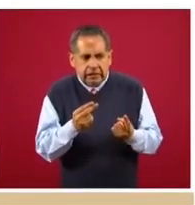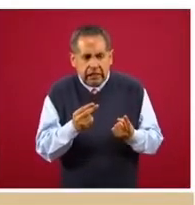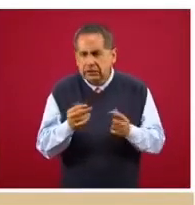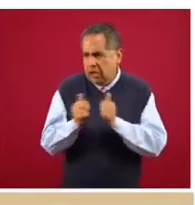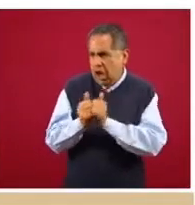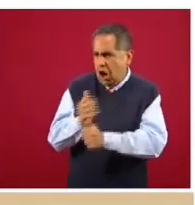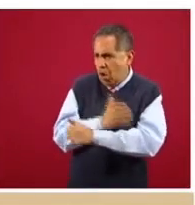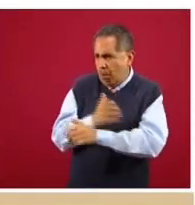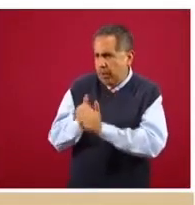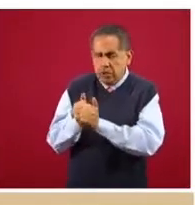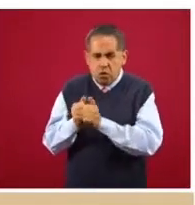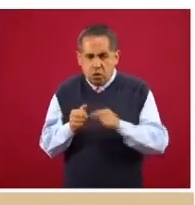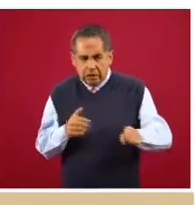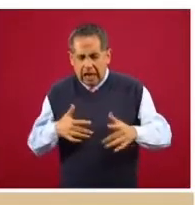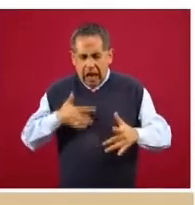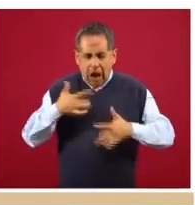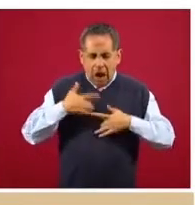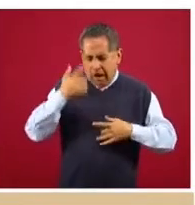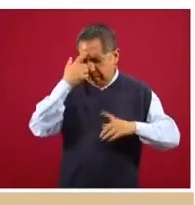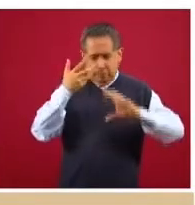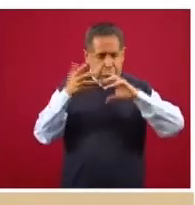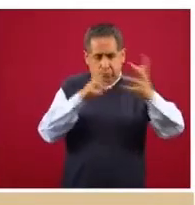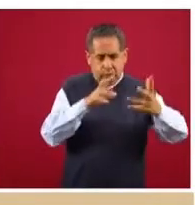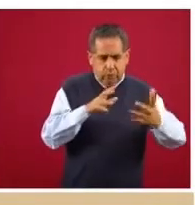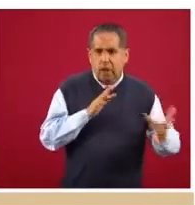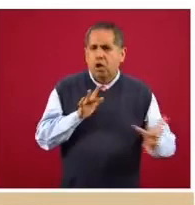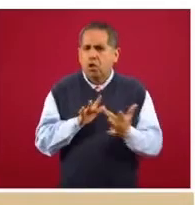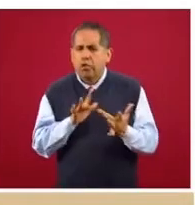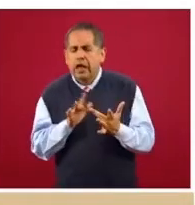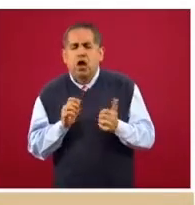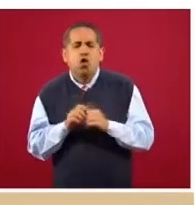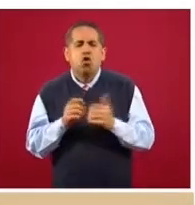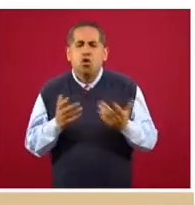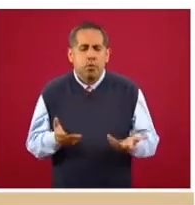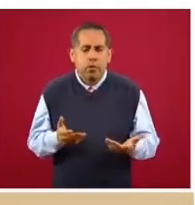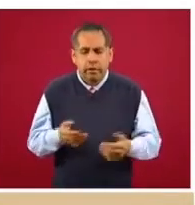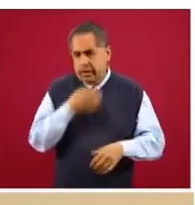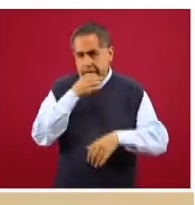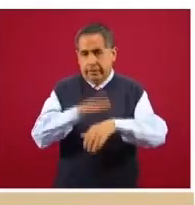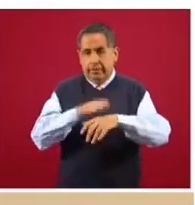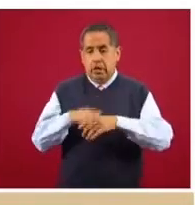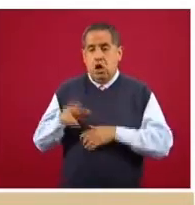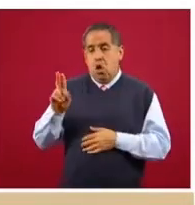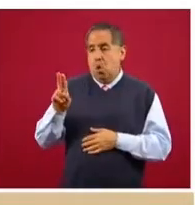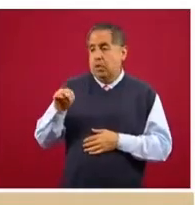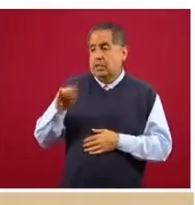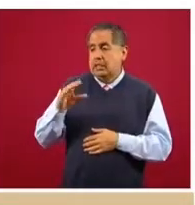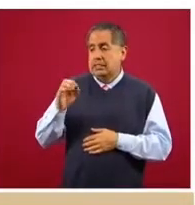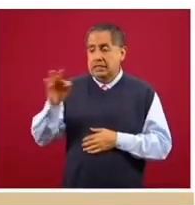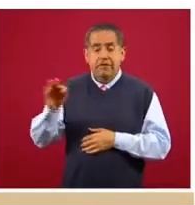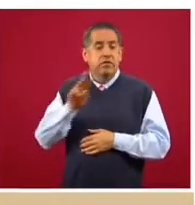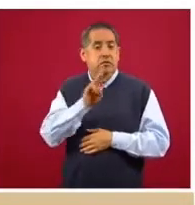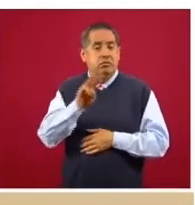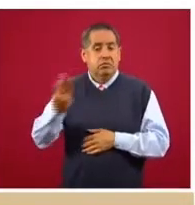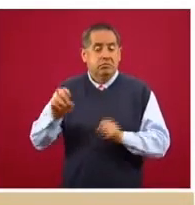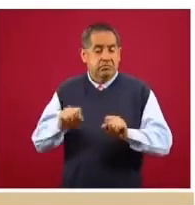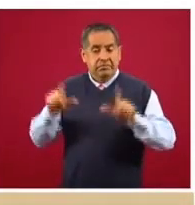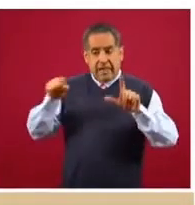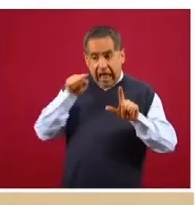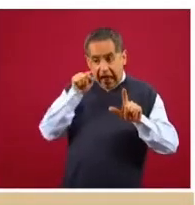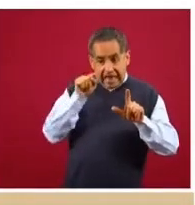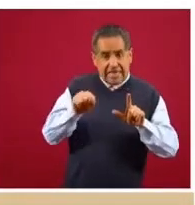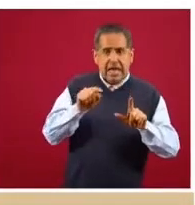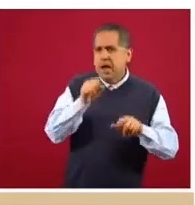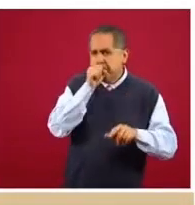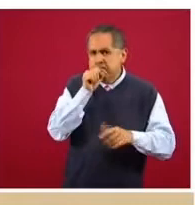este acompañamiento emocional van a poder vincularse. Compartirles que UNICEF ha brindado su plataforma UReport